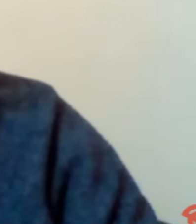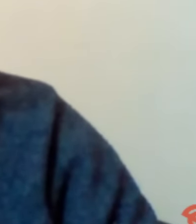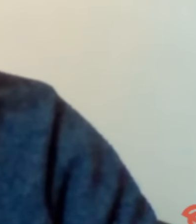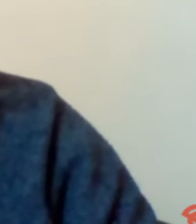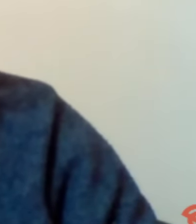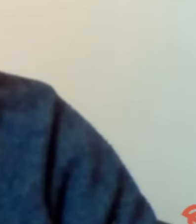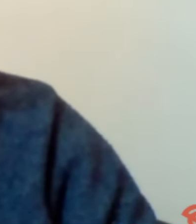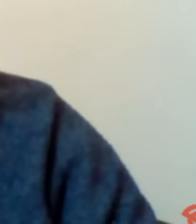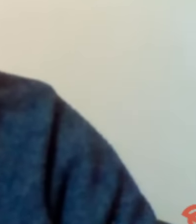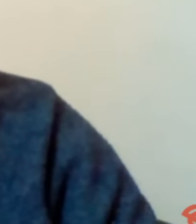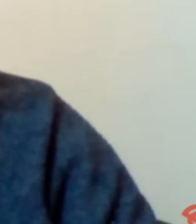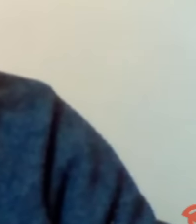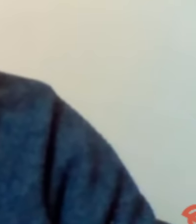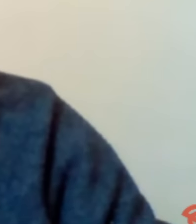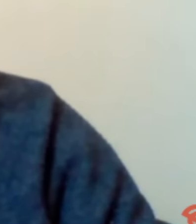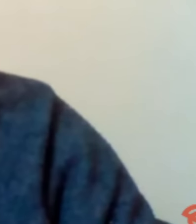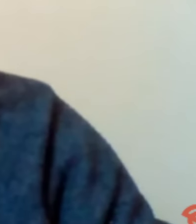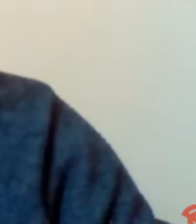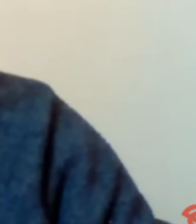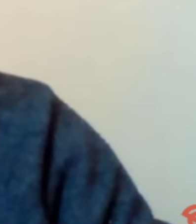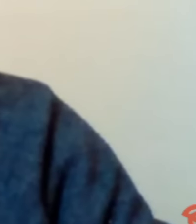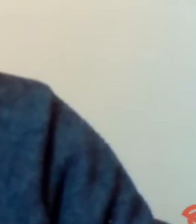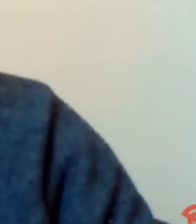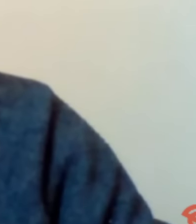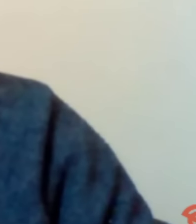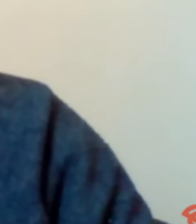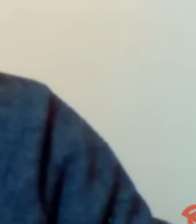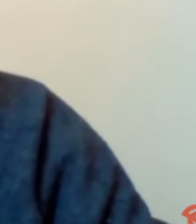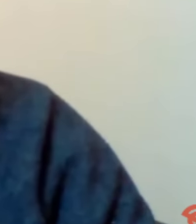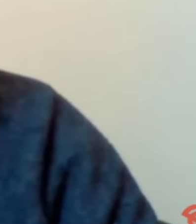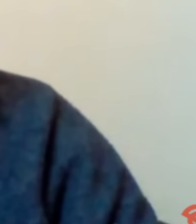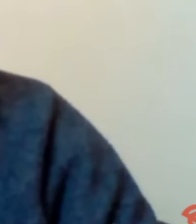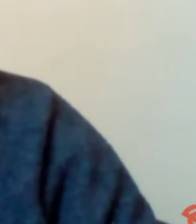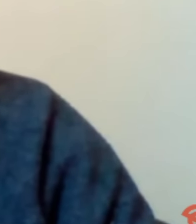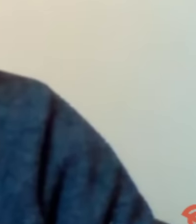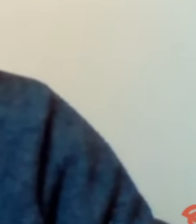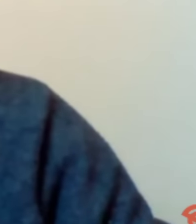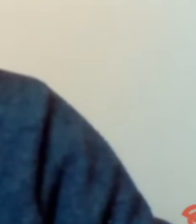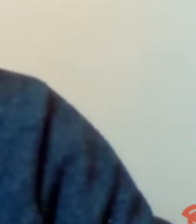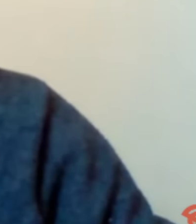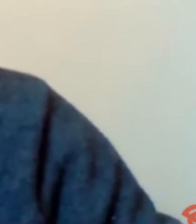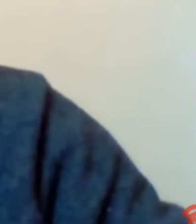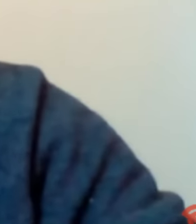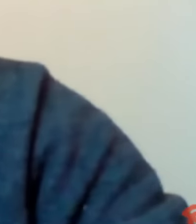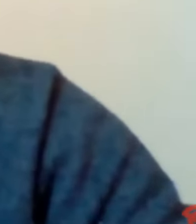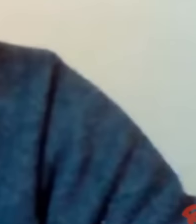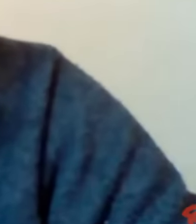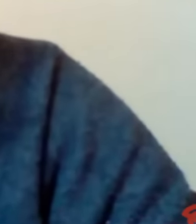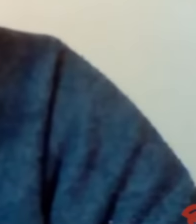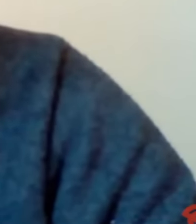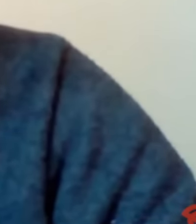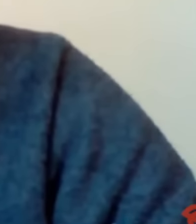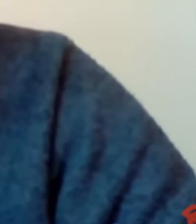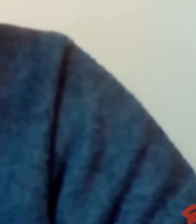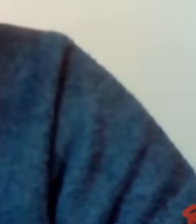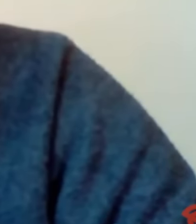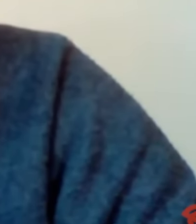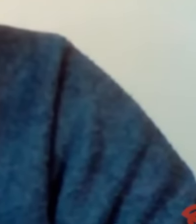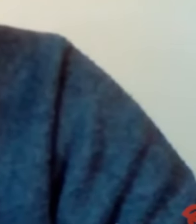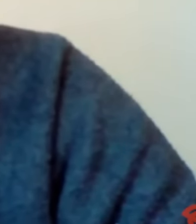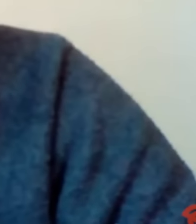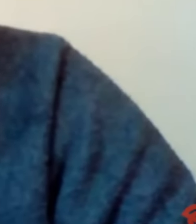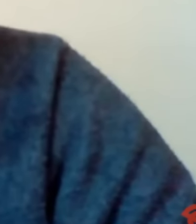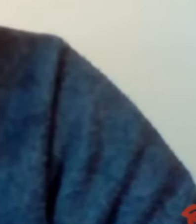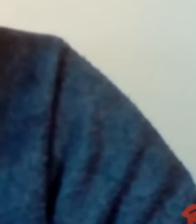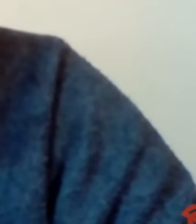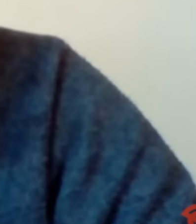fuertes. Le digo, fue una mañanera muy, muy intensa en la que, en primer lugar, el director de Sin Censura, el periodista Vicente